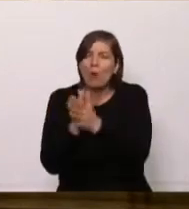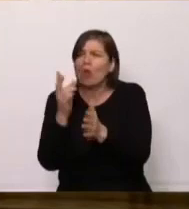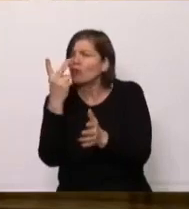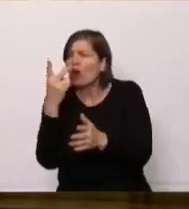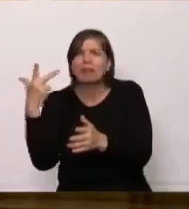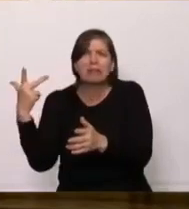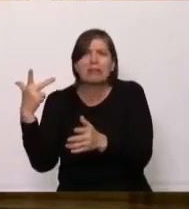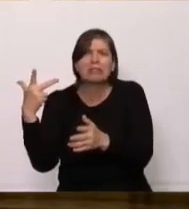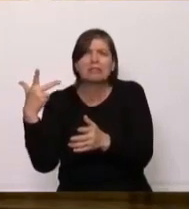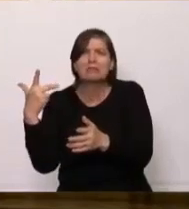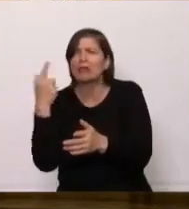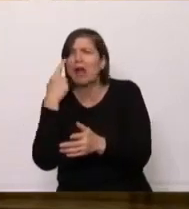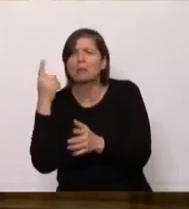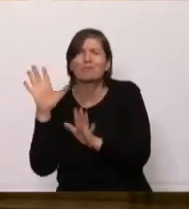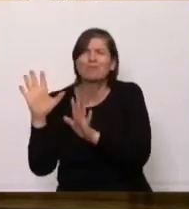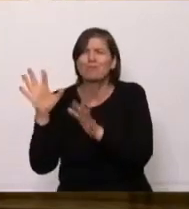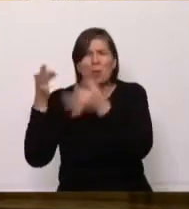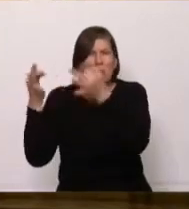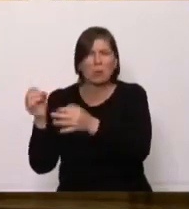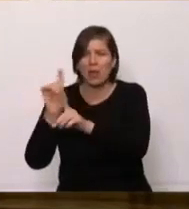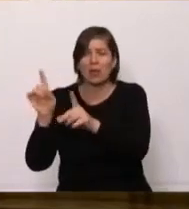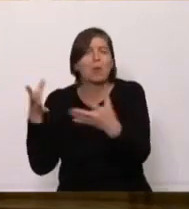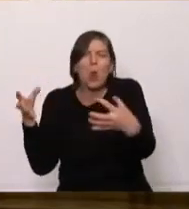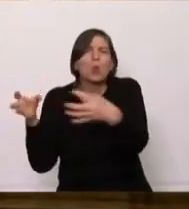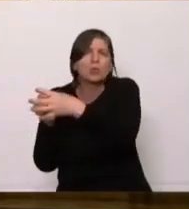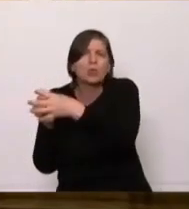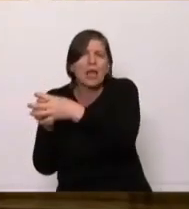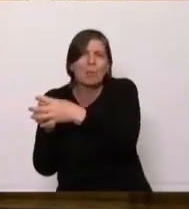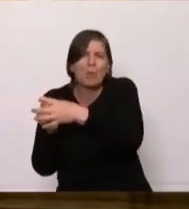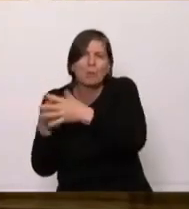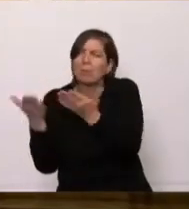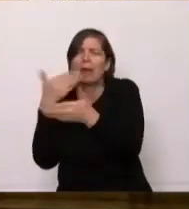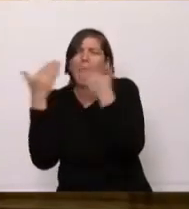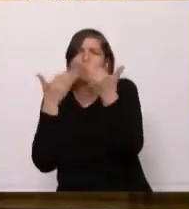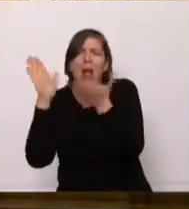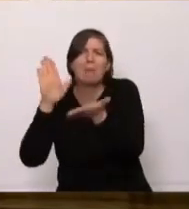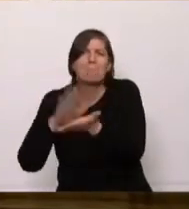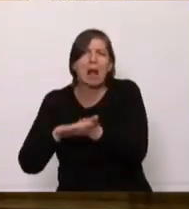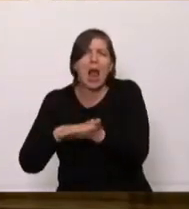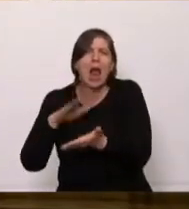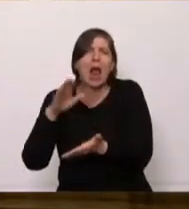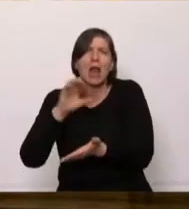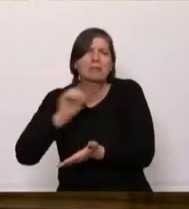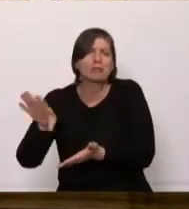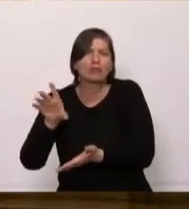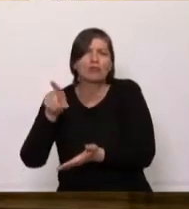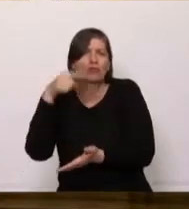juntarnos dos o tres que no nos llevamos muy bien, pero nos juntamos con tal de hablar mal de otro?